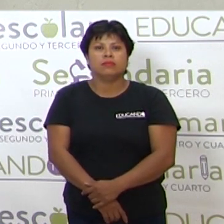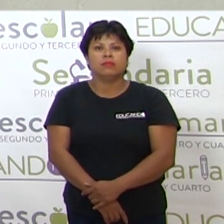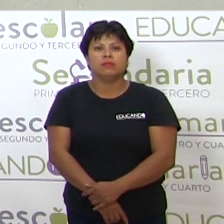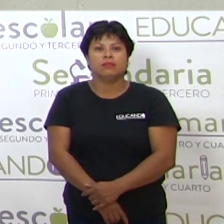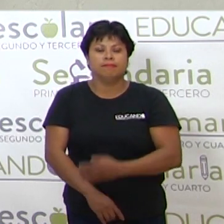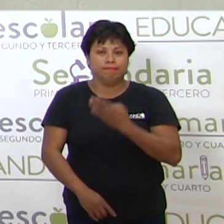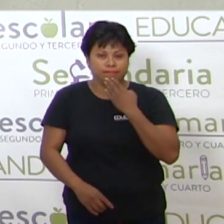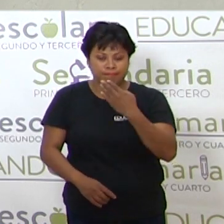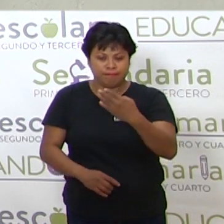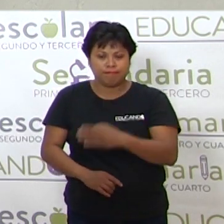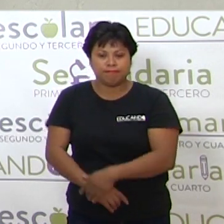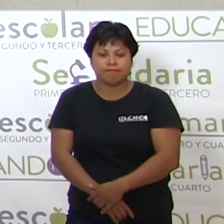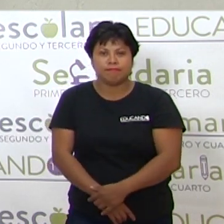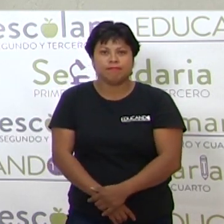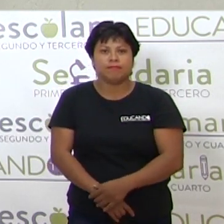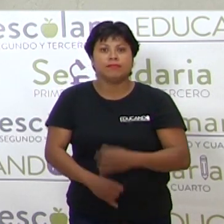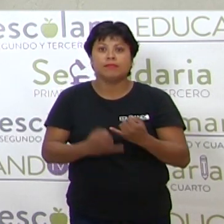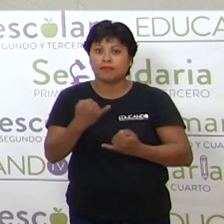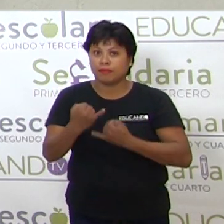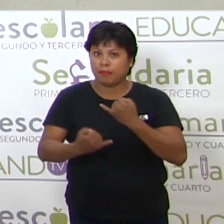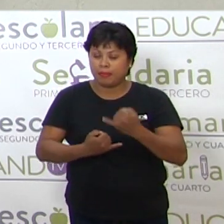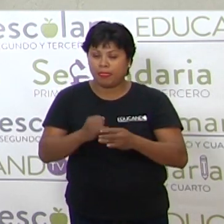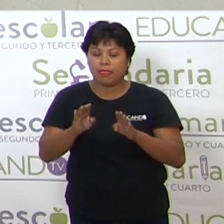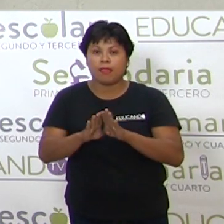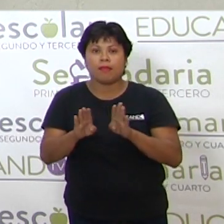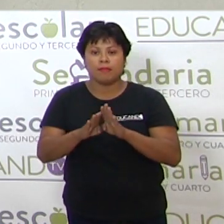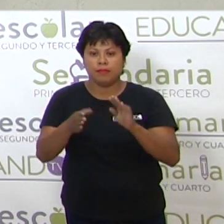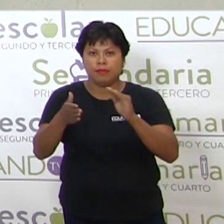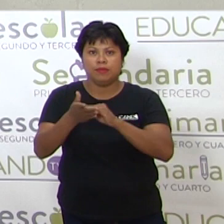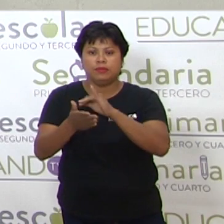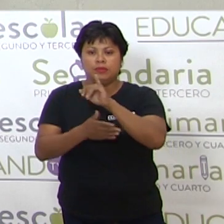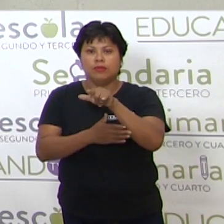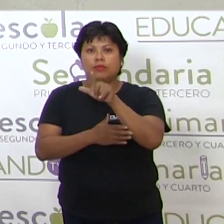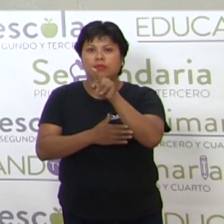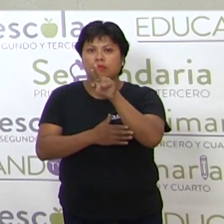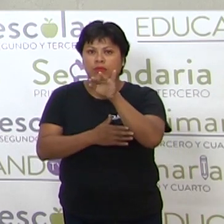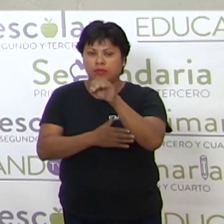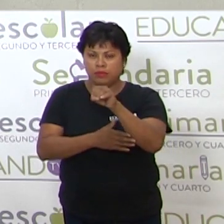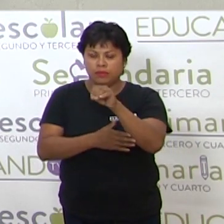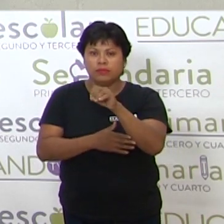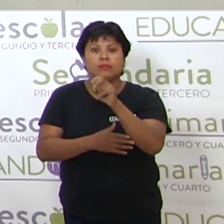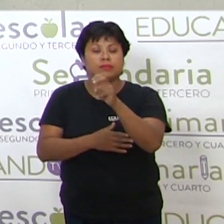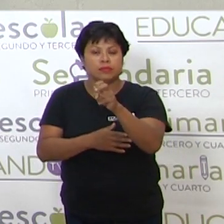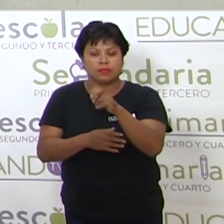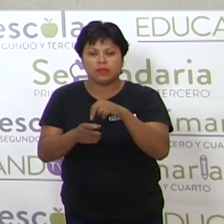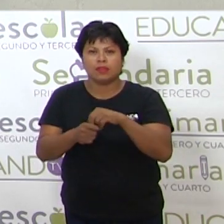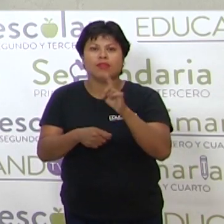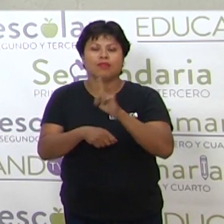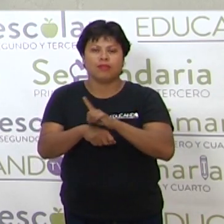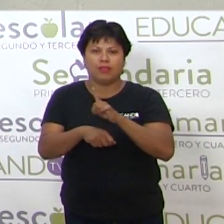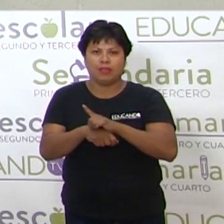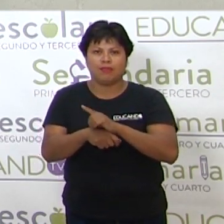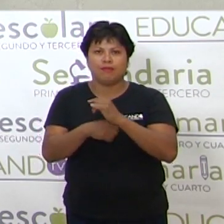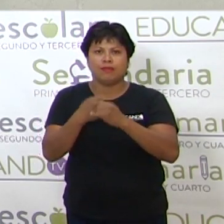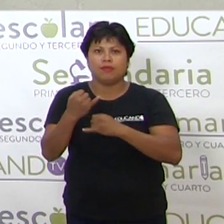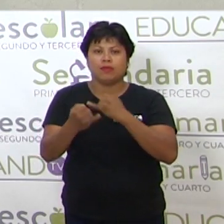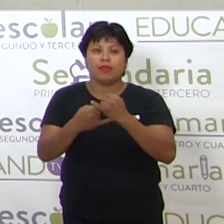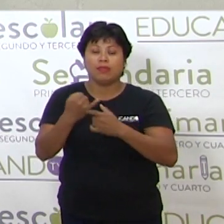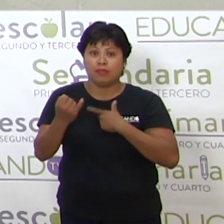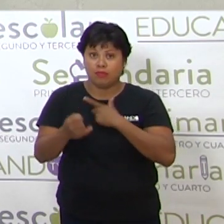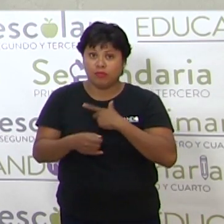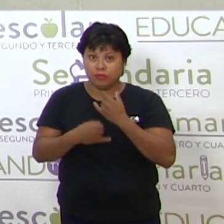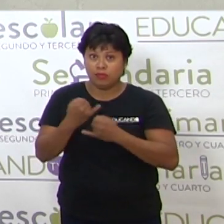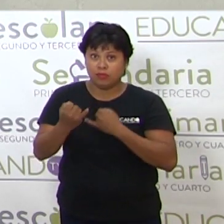bien jugar como la que puso julio en su diario jugar te gusta